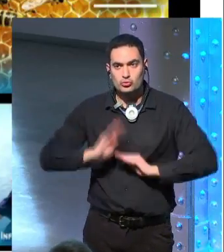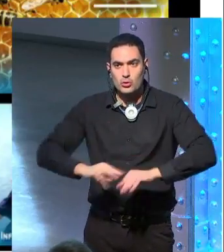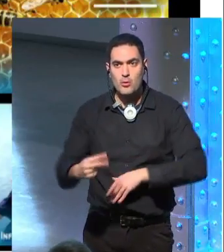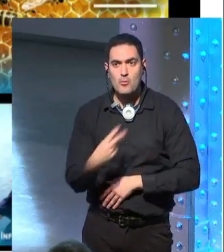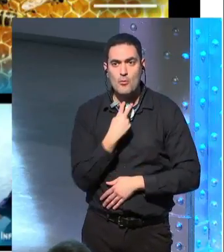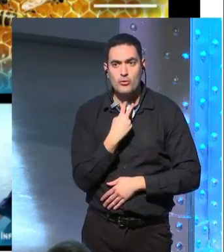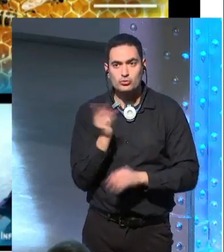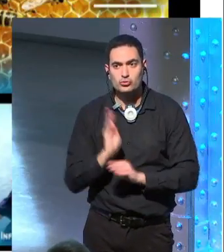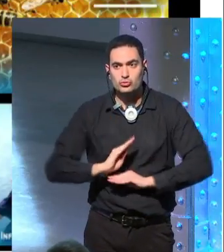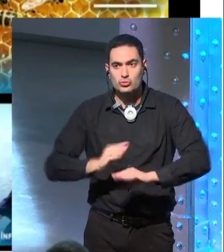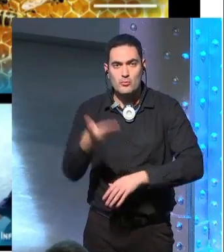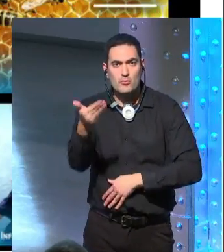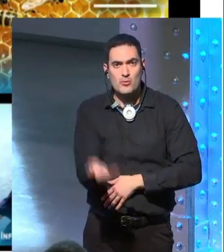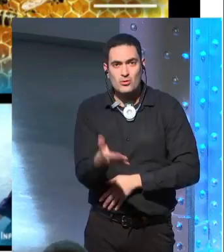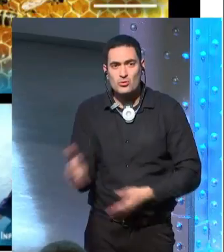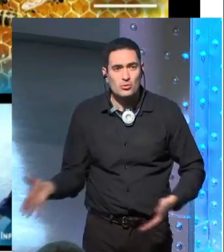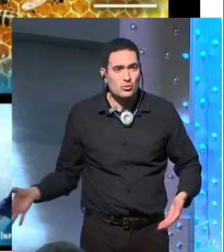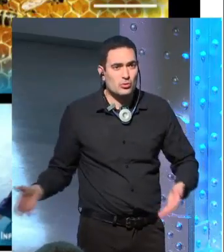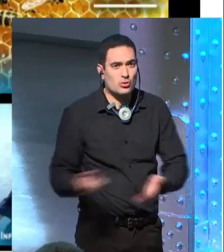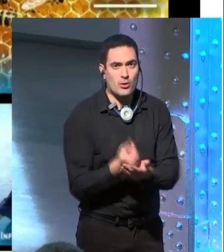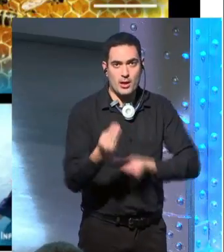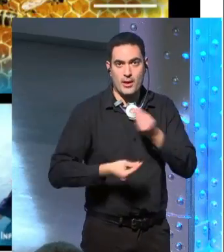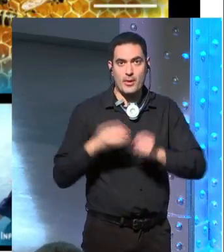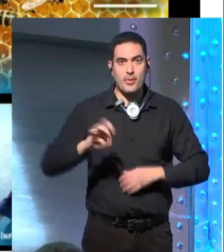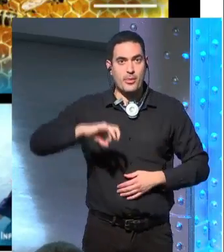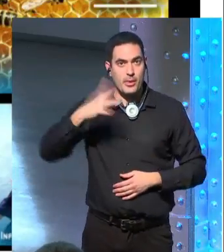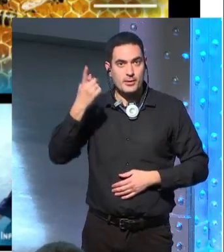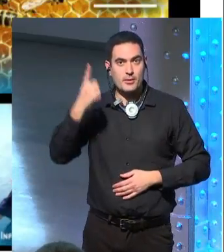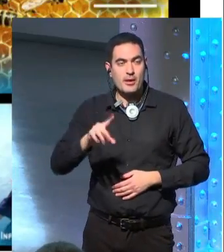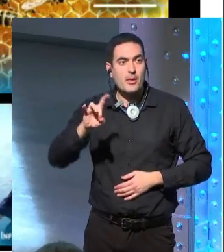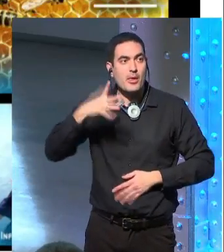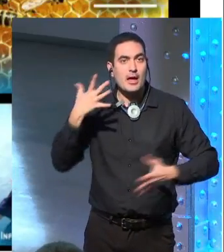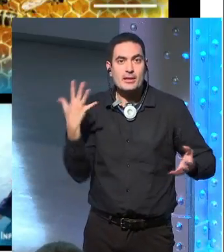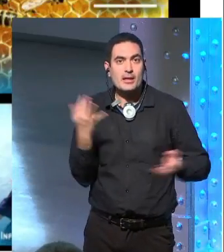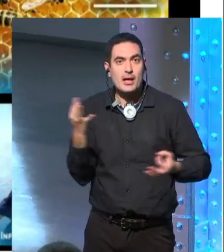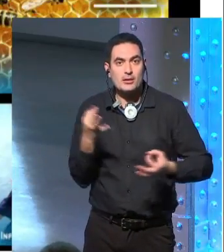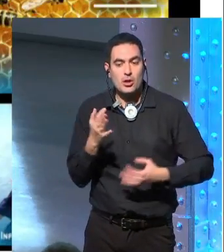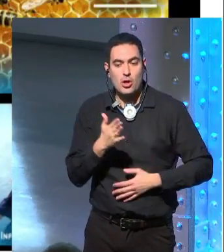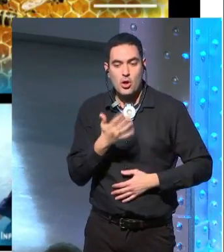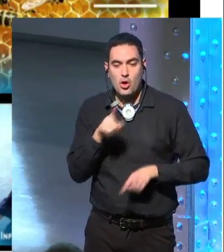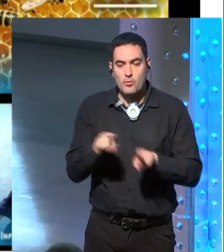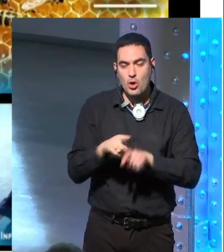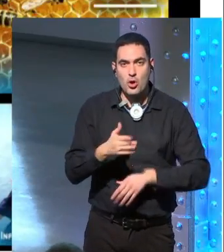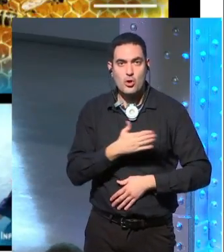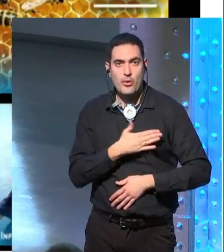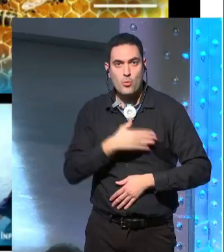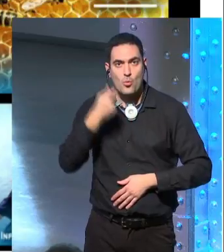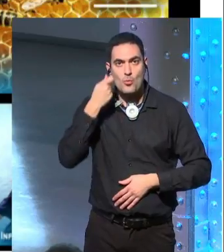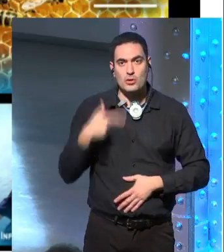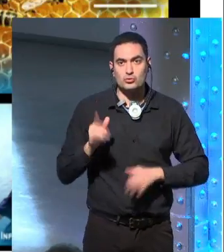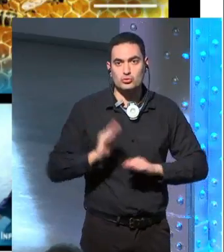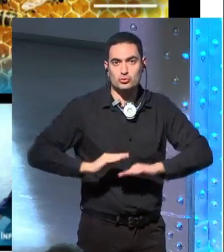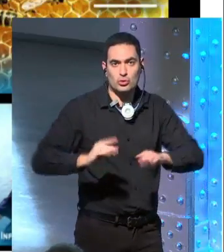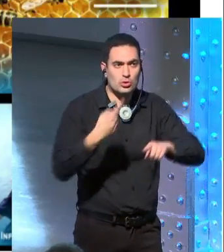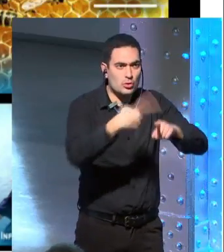voz tiene que ser la clave de todo lo que hagamos, la idea de el corazón del ser humano.